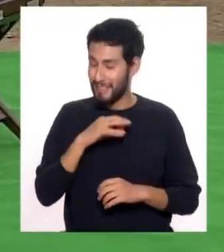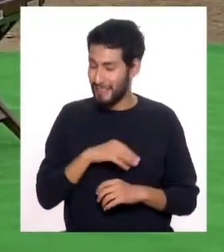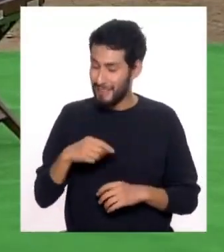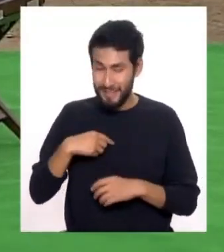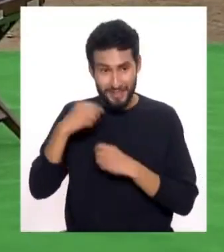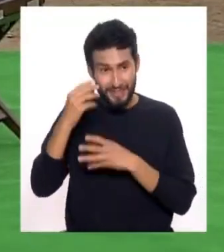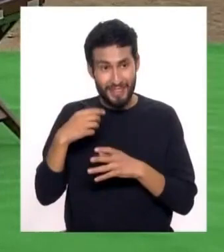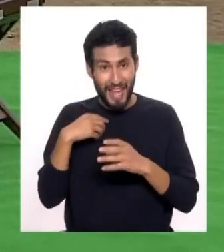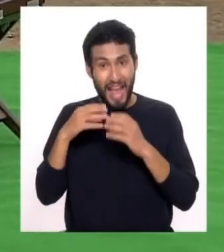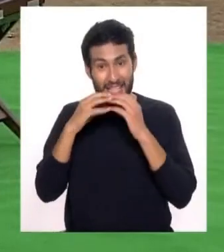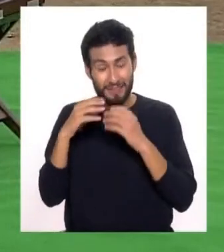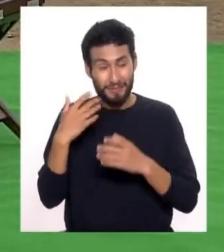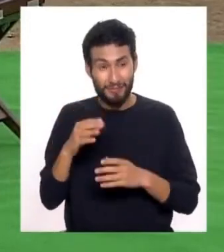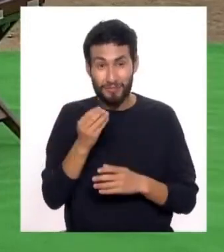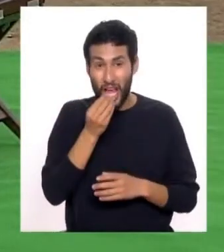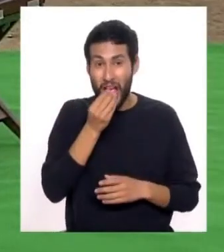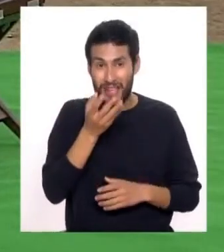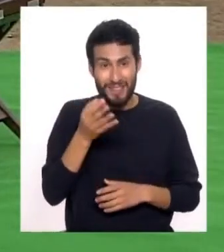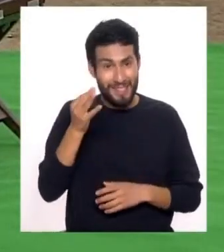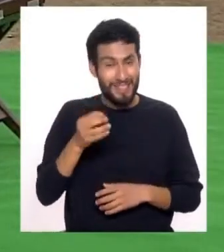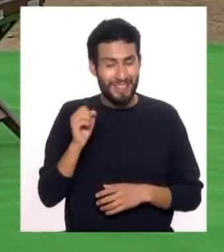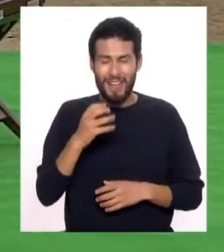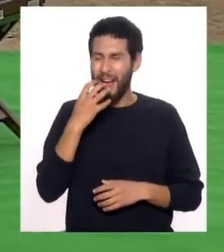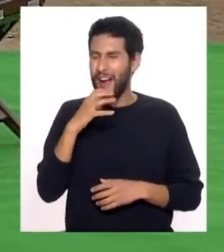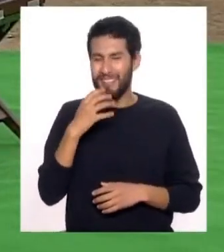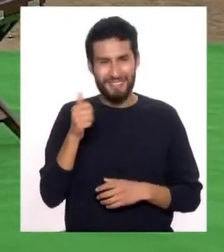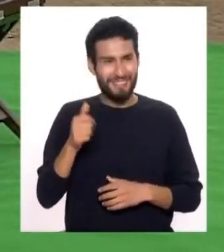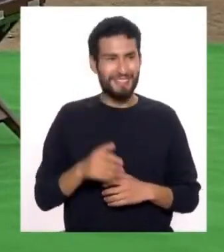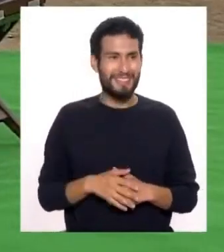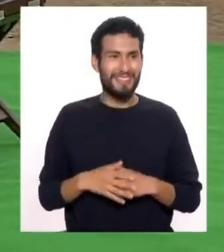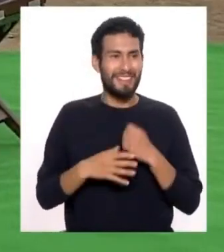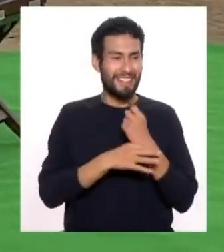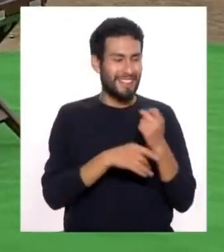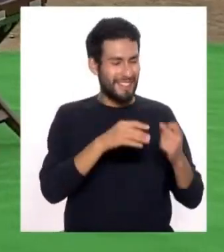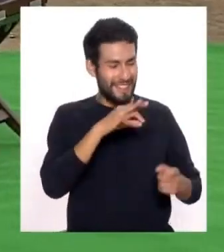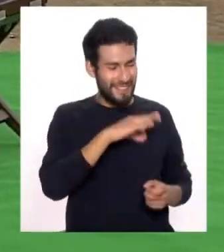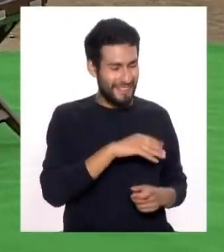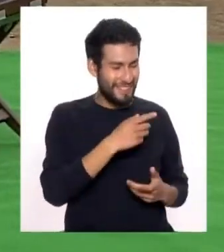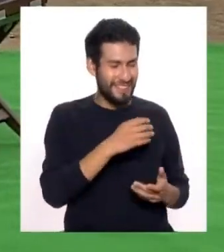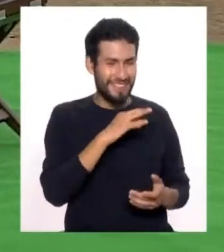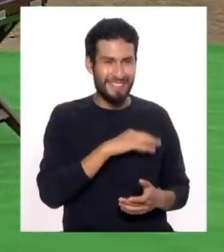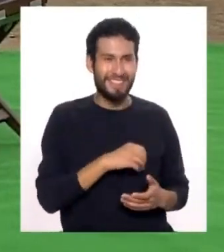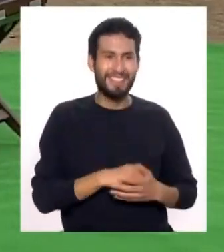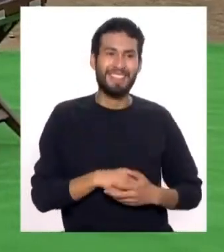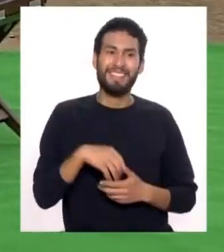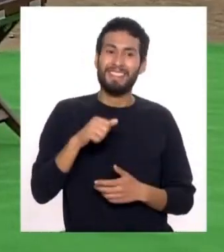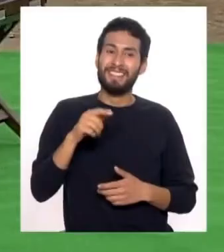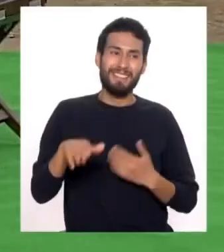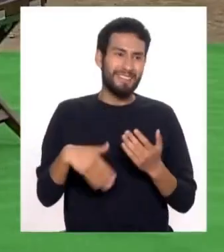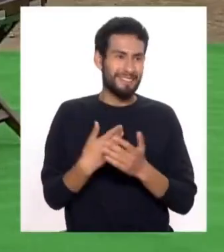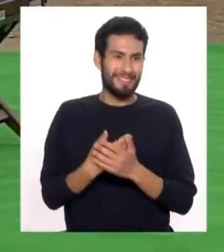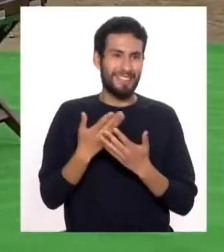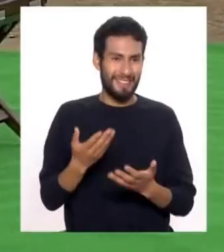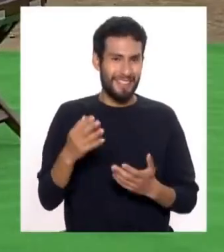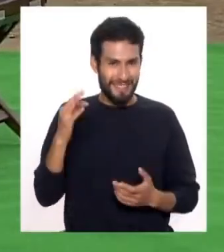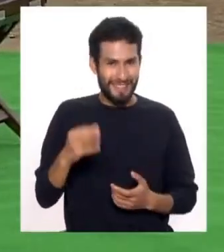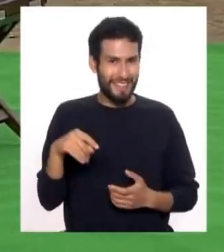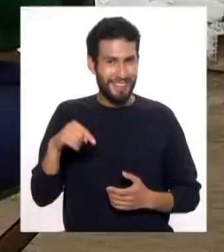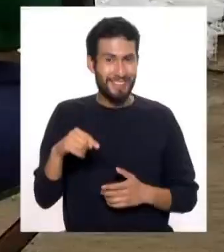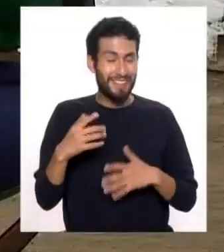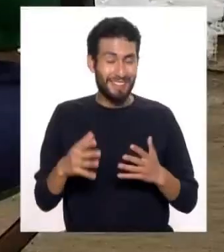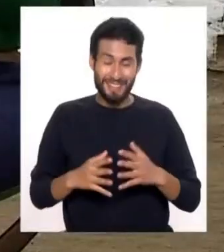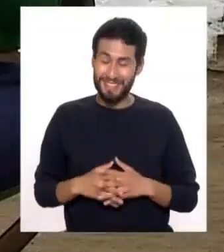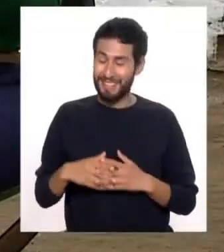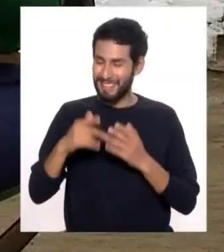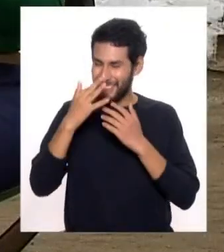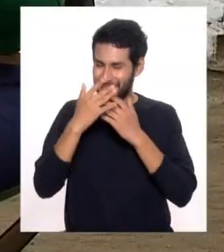dar una mordidita porque está calientito realmente. Doctora, usted siempre va a aprovechar esa oportunidad. Le echa diente de todas maneras a